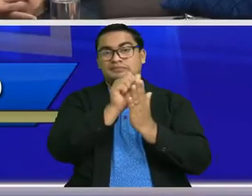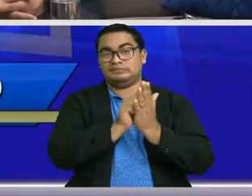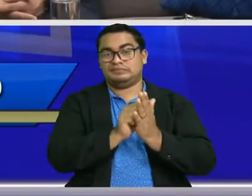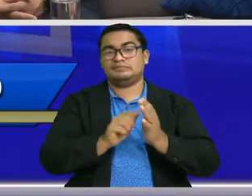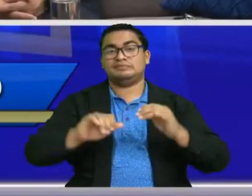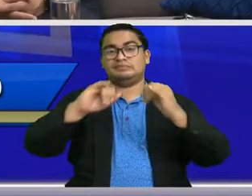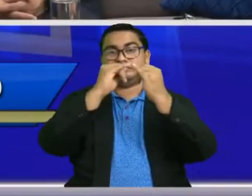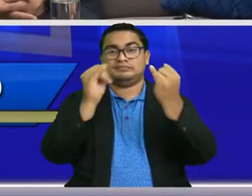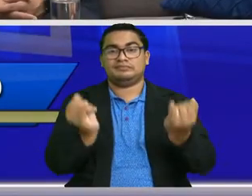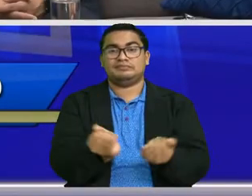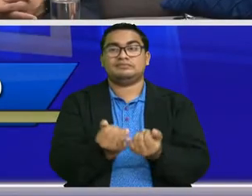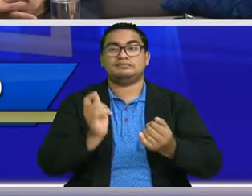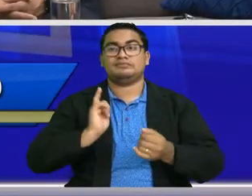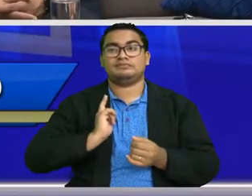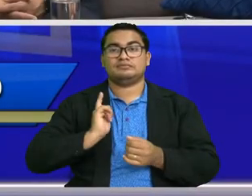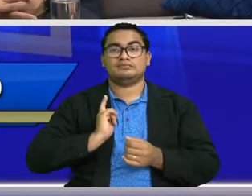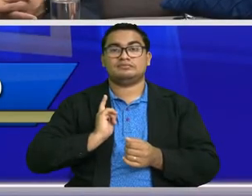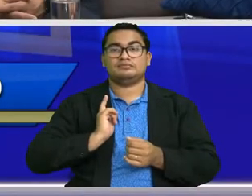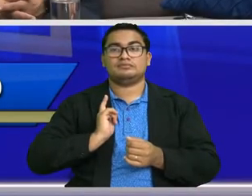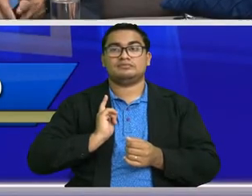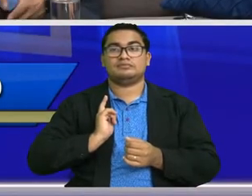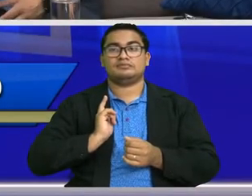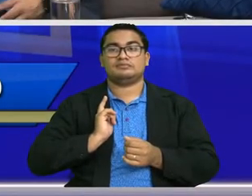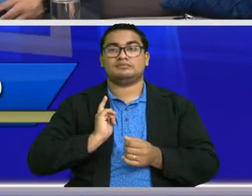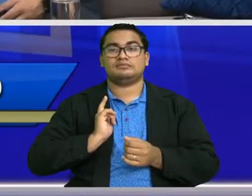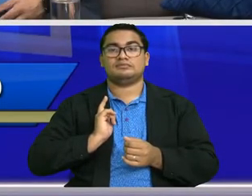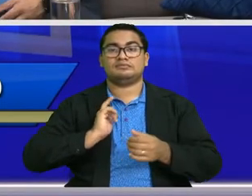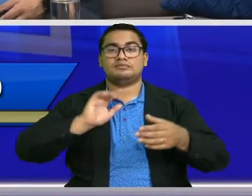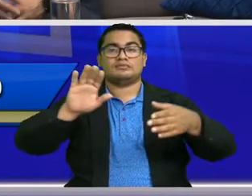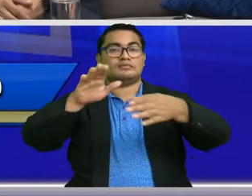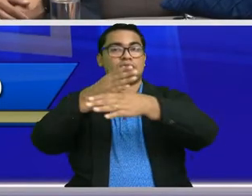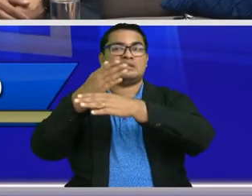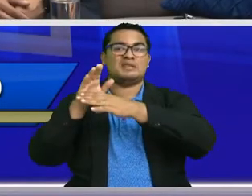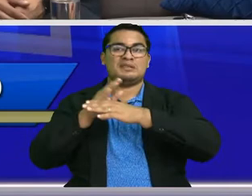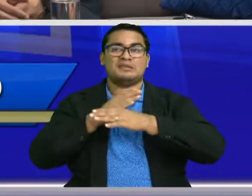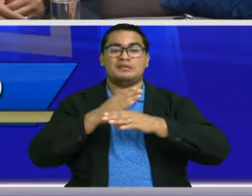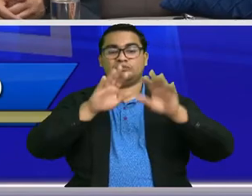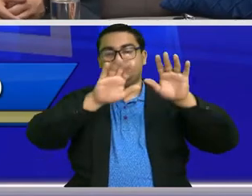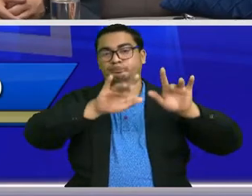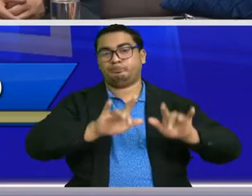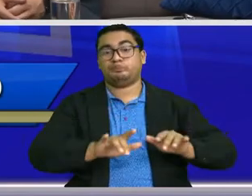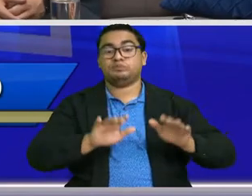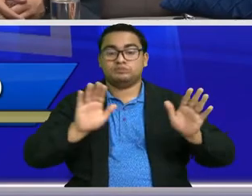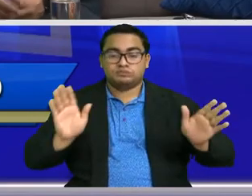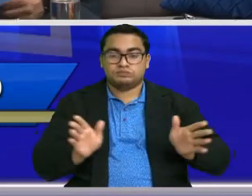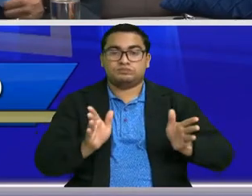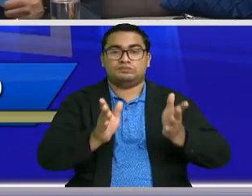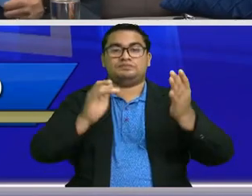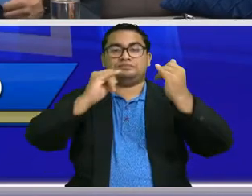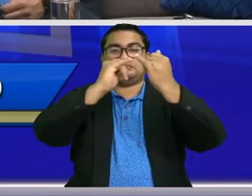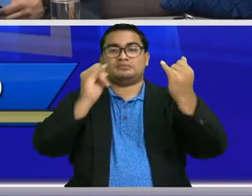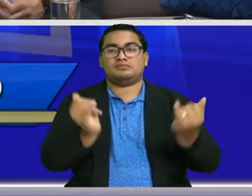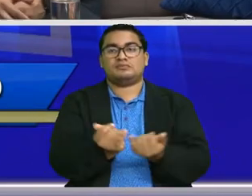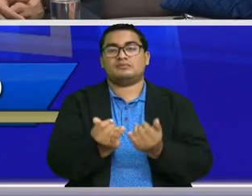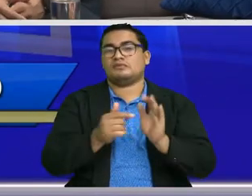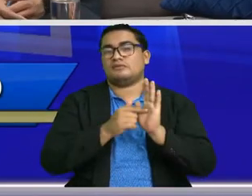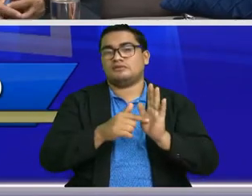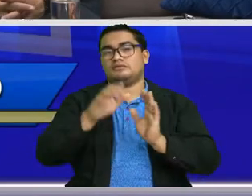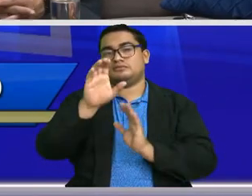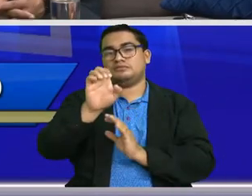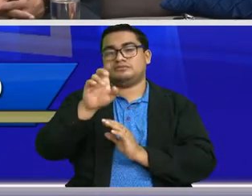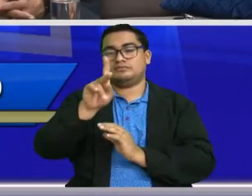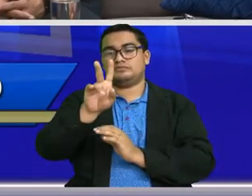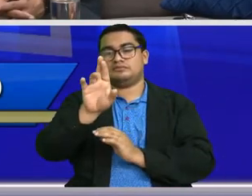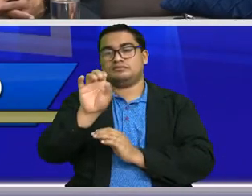internacional que tendremos con agencias de promoción internacionales como Sempromipe, por ejemplo, a